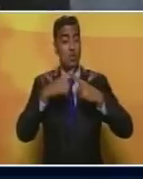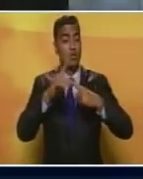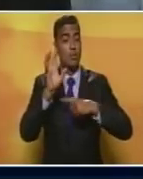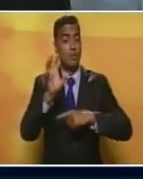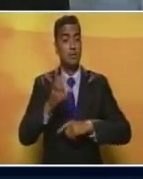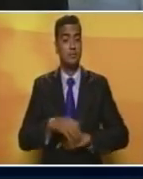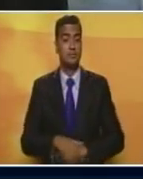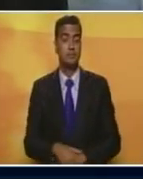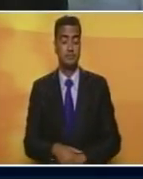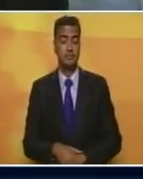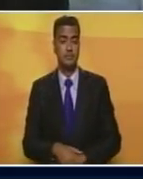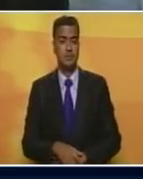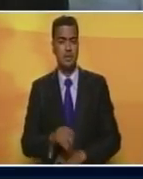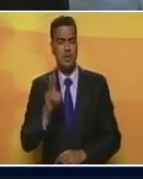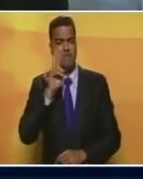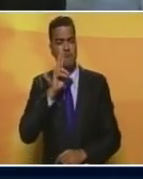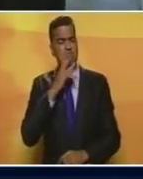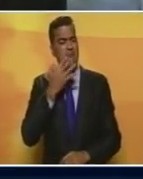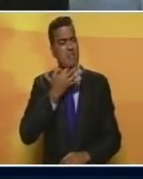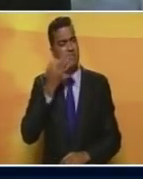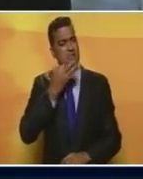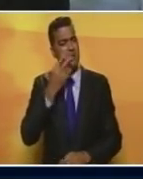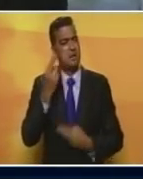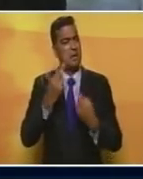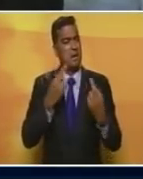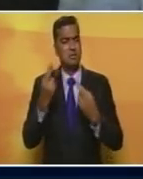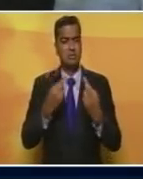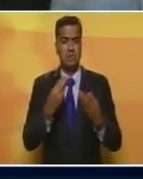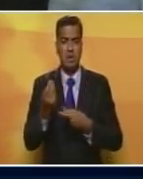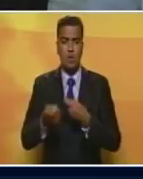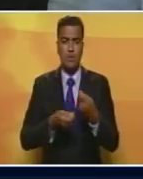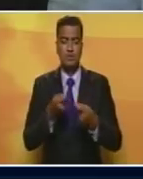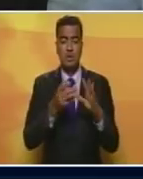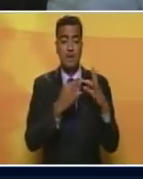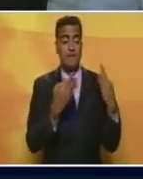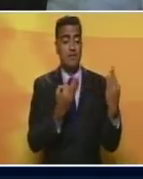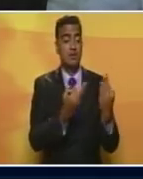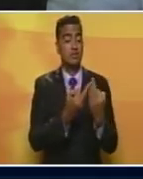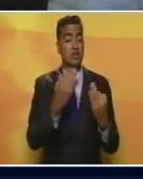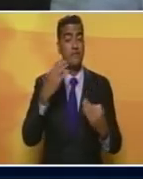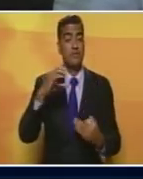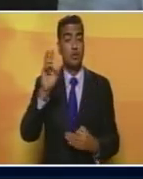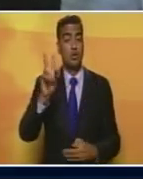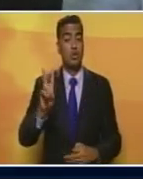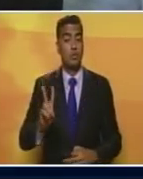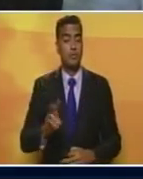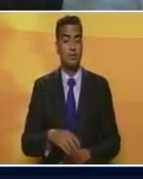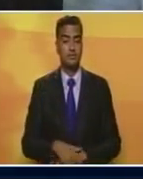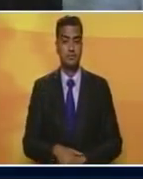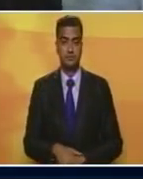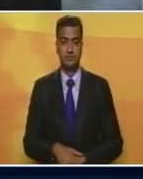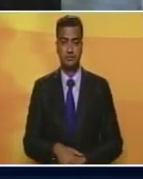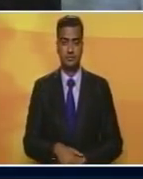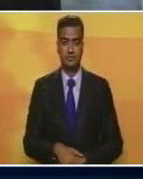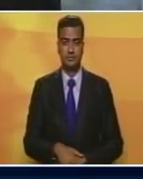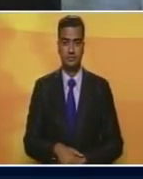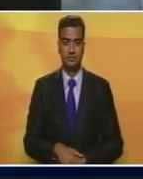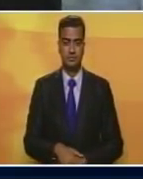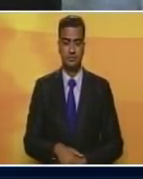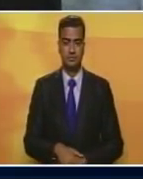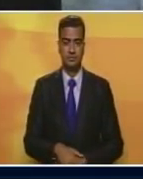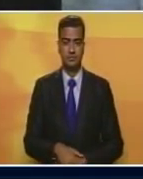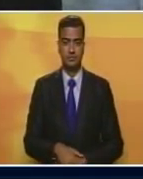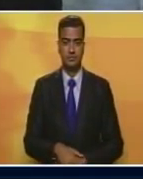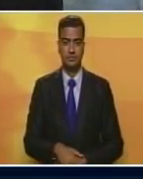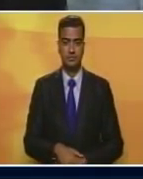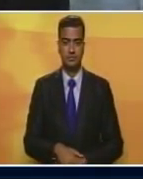inalcanzable por el pueblo trabajador. Simosa instó al gobierno a revisar la relación entre la Federación de Ganaderos de Colombia y Venezuela, pues a